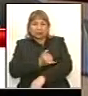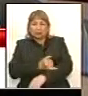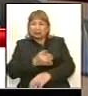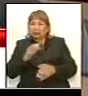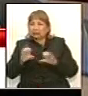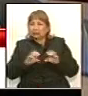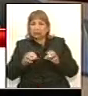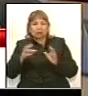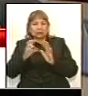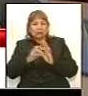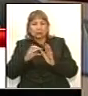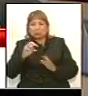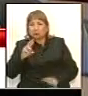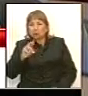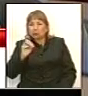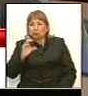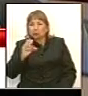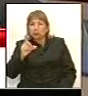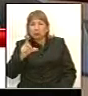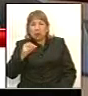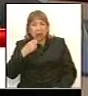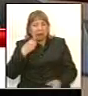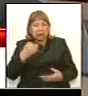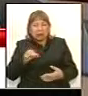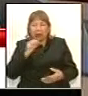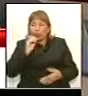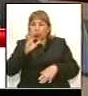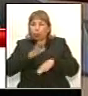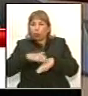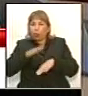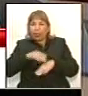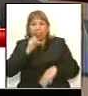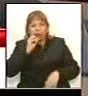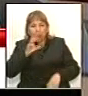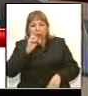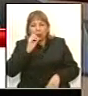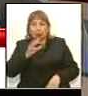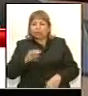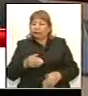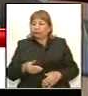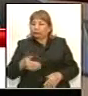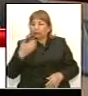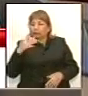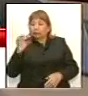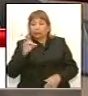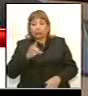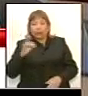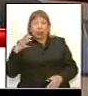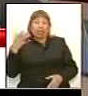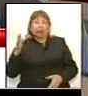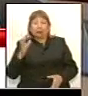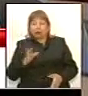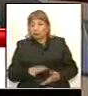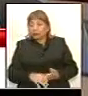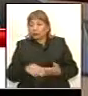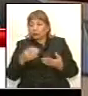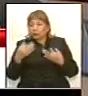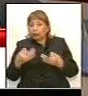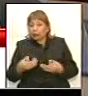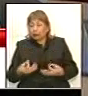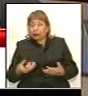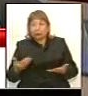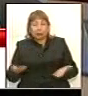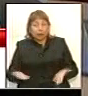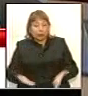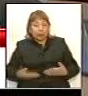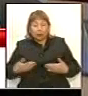creado protocolos y estamos siempre alertando a la población, así nos digan que somos alarmistas. Porque realmente esto